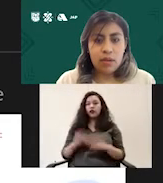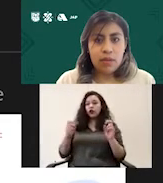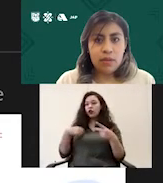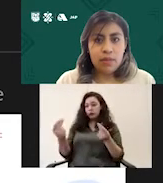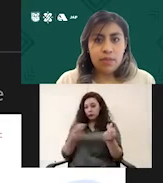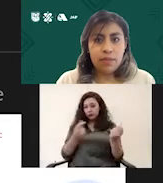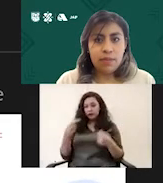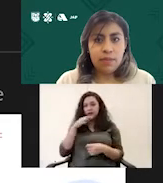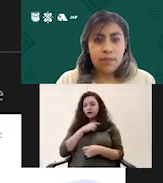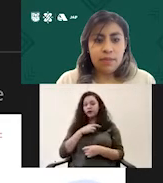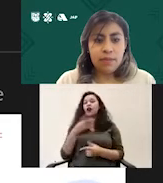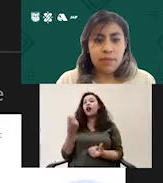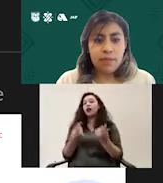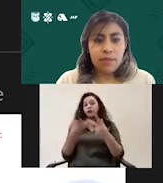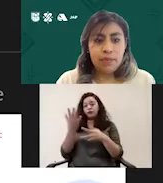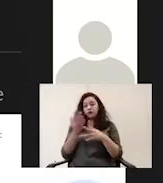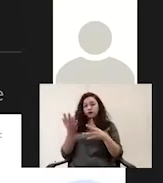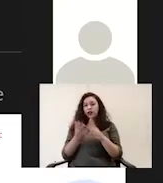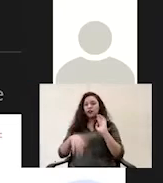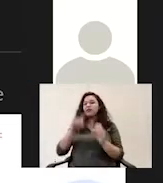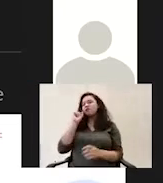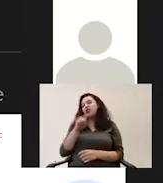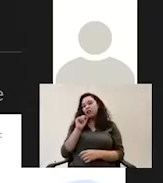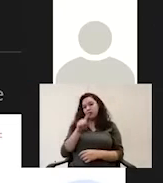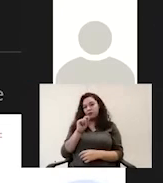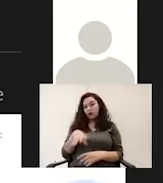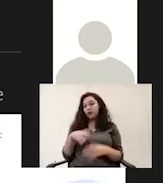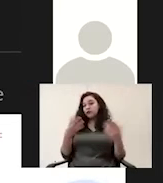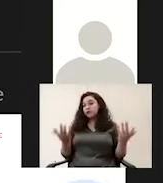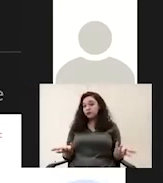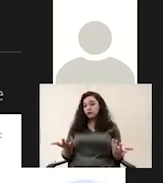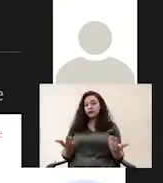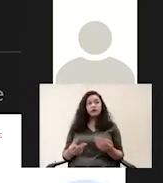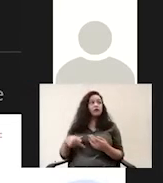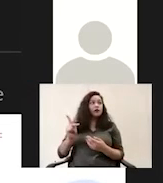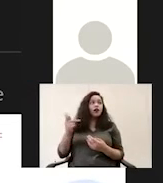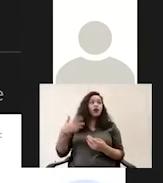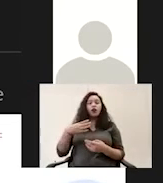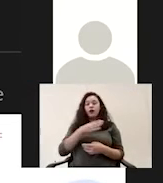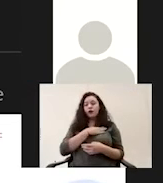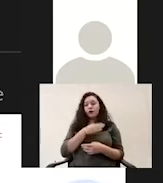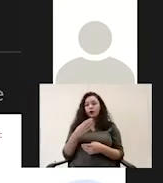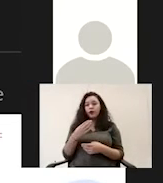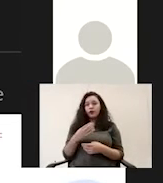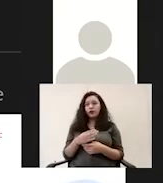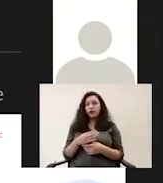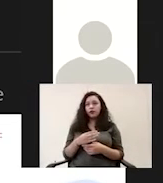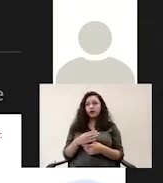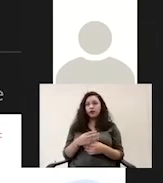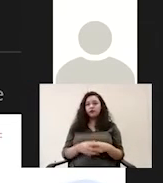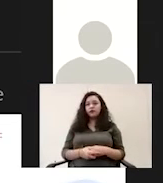rápido. En algunas partes es un poco repetitiva, sin embargo, es muy conveniente